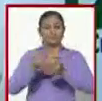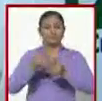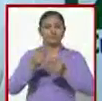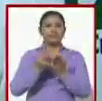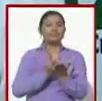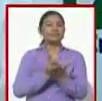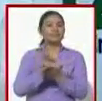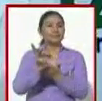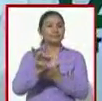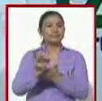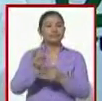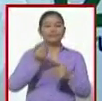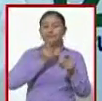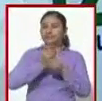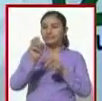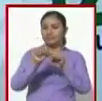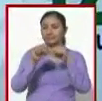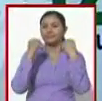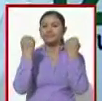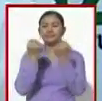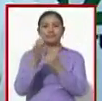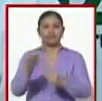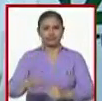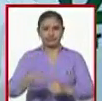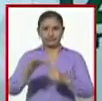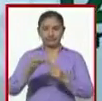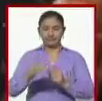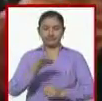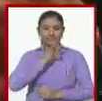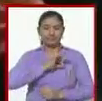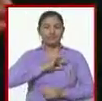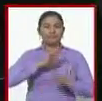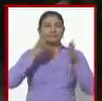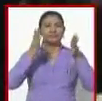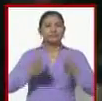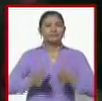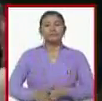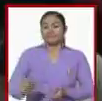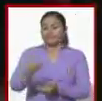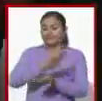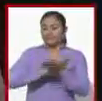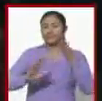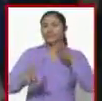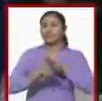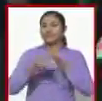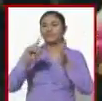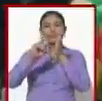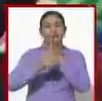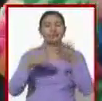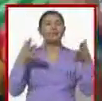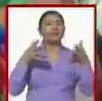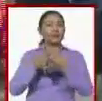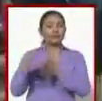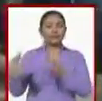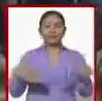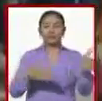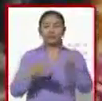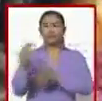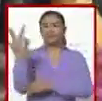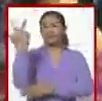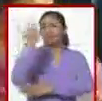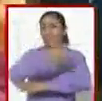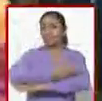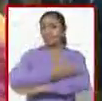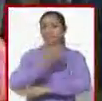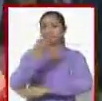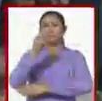que lastima mucho a la sociedad, especialmente a los beneficiarios. Recordemos que este conflicto se da luego de un bloqueo carretero de 3 días